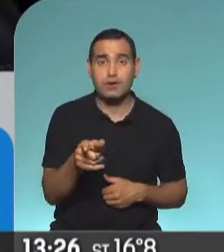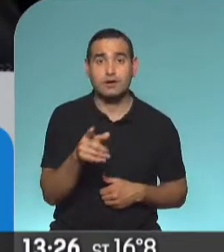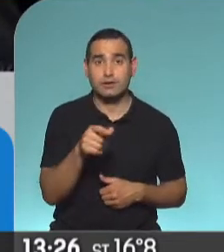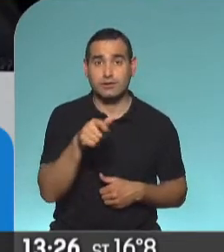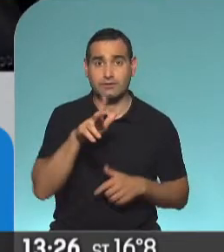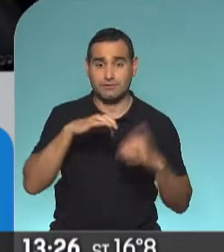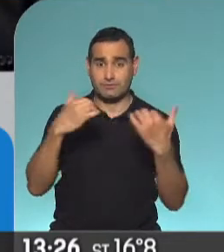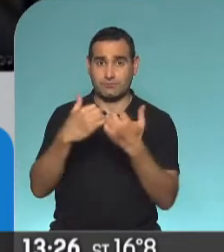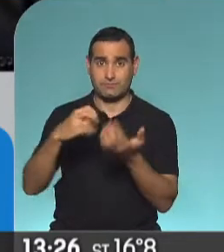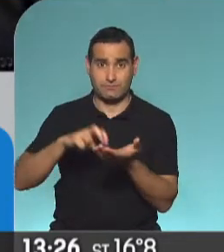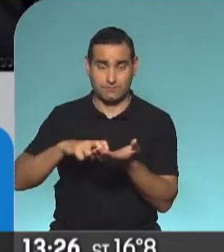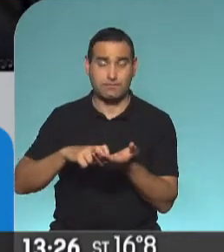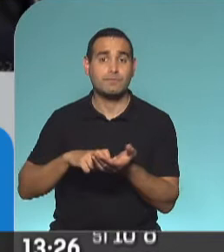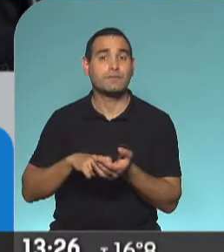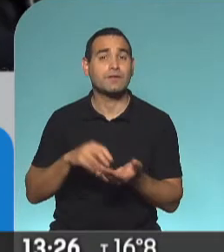el recinto.